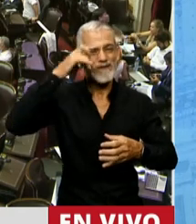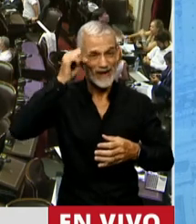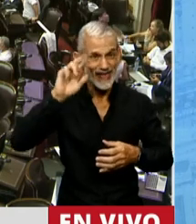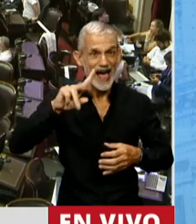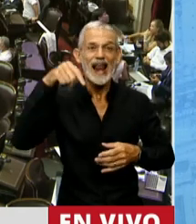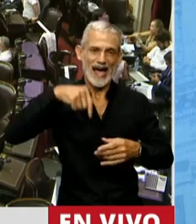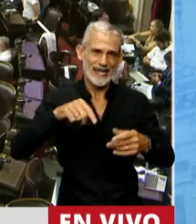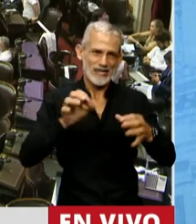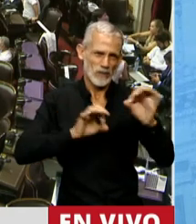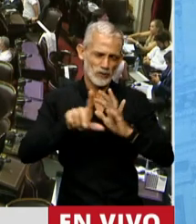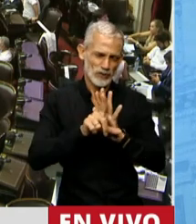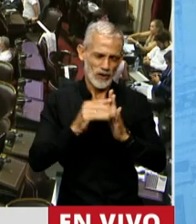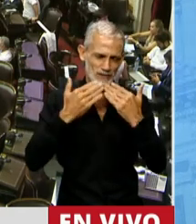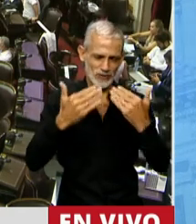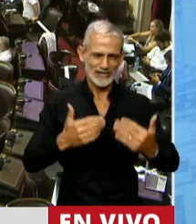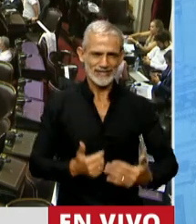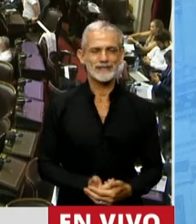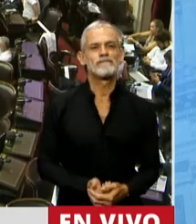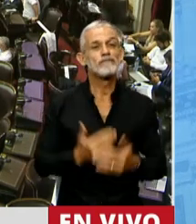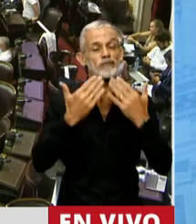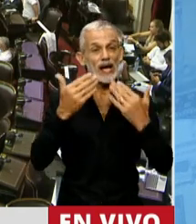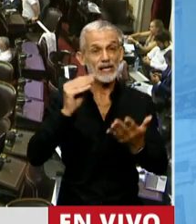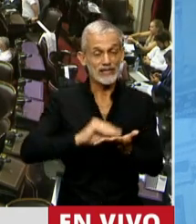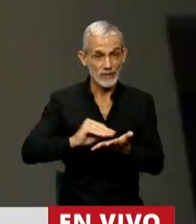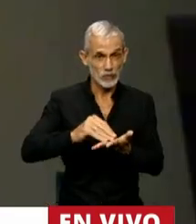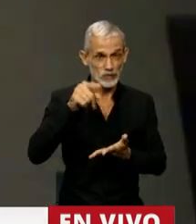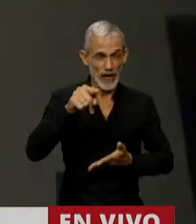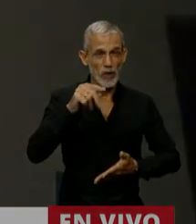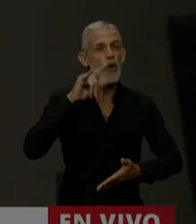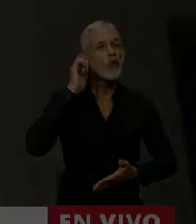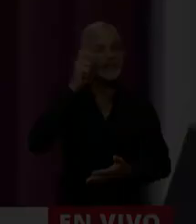a este proyecto de ley. Gracias, presidente. Gracias, señor diputado Gutiérrez.